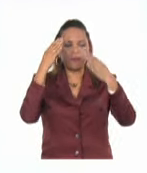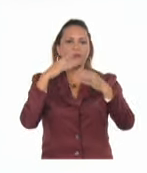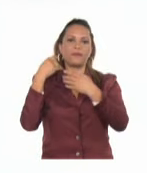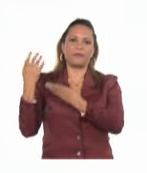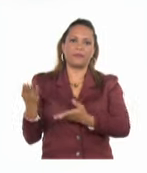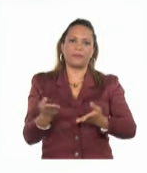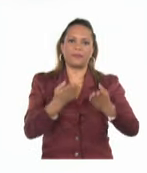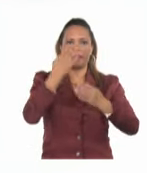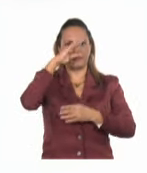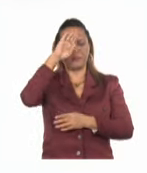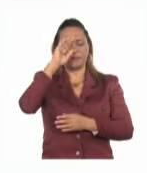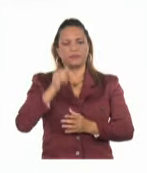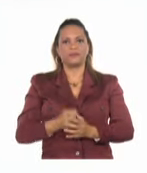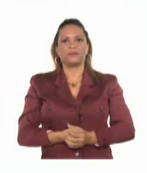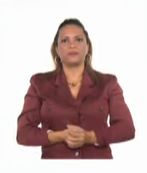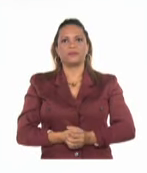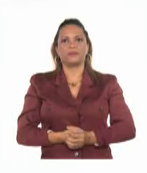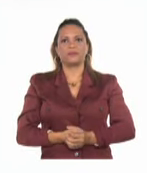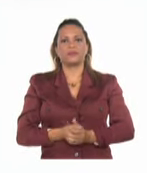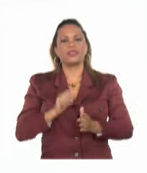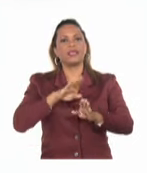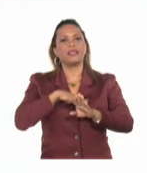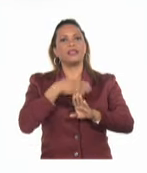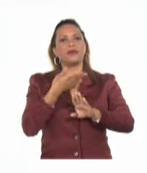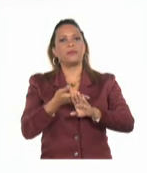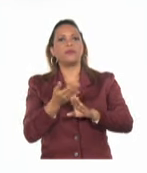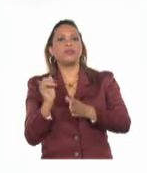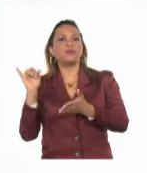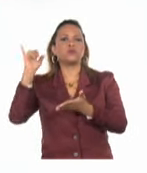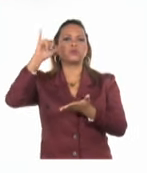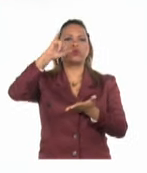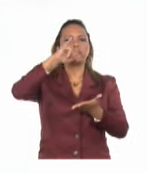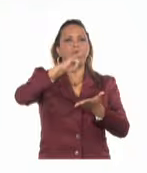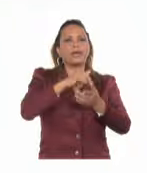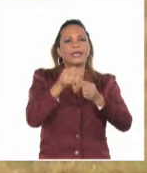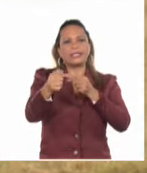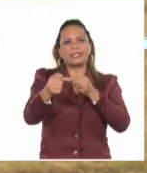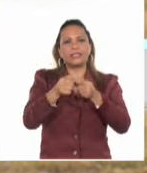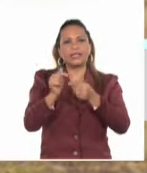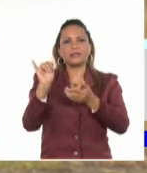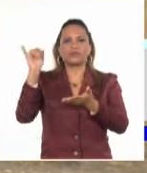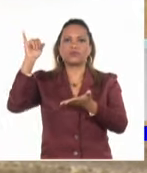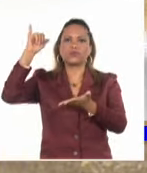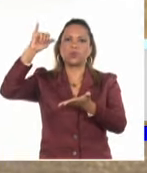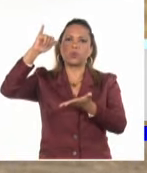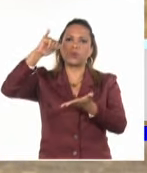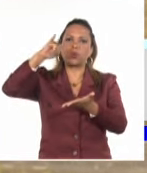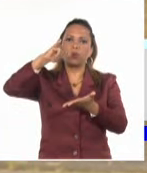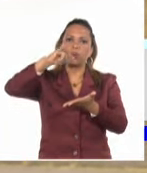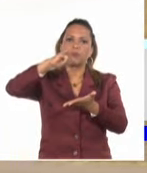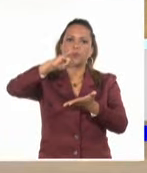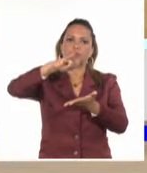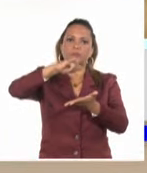bienvenidas. Tras la nueva maniobra de aproximación, el descenso.